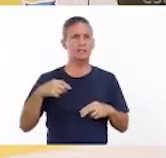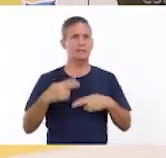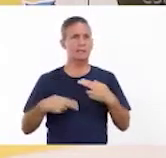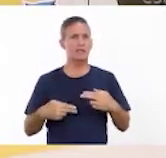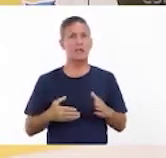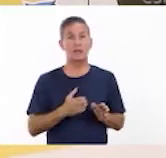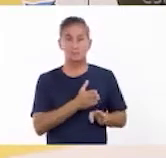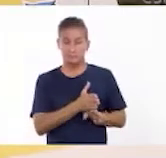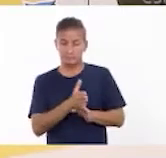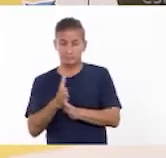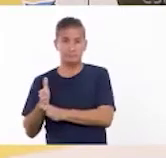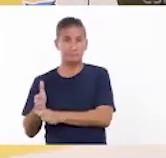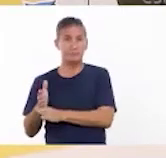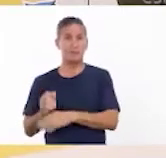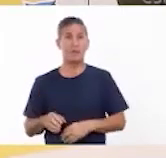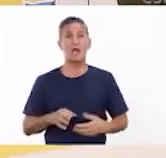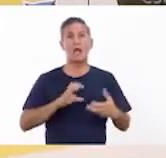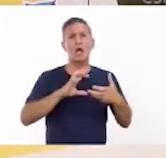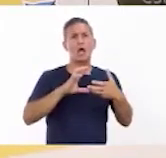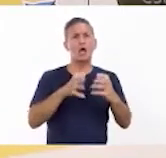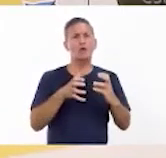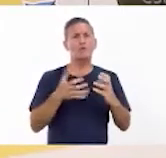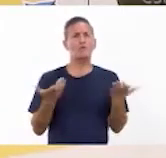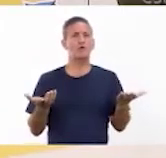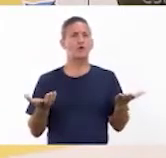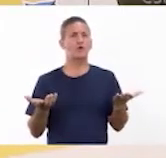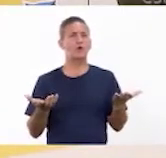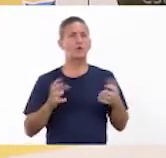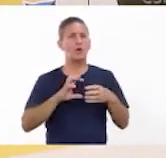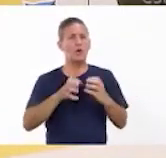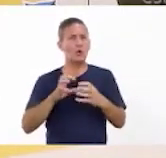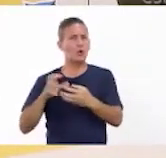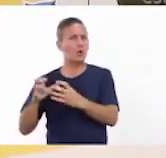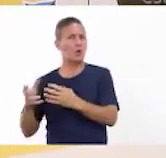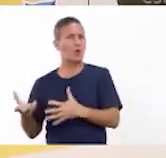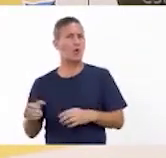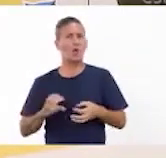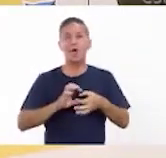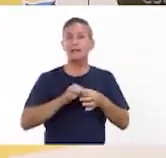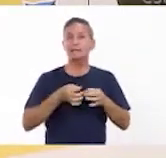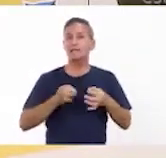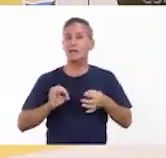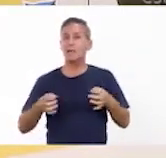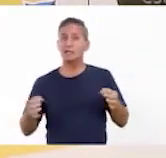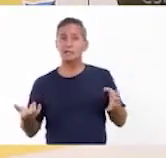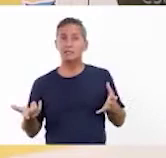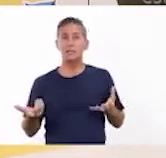deben realizar. Pasamos entonces a las estructuras